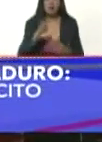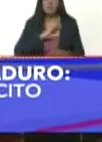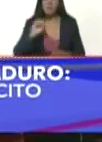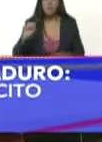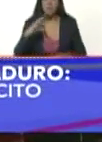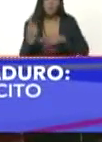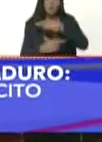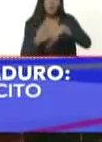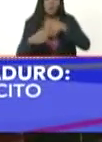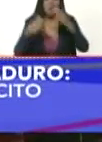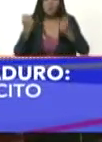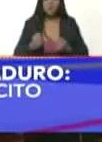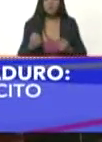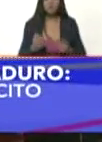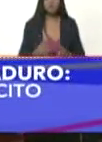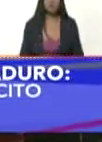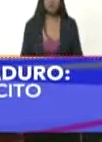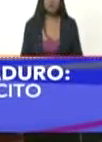patriótico y revolucionario.